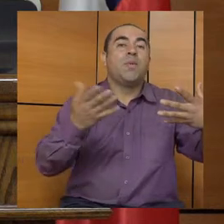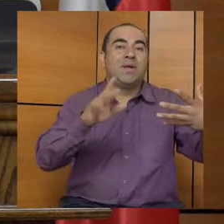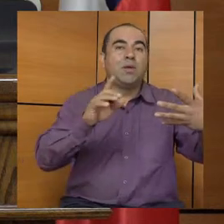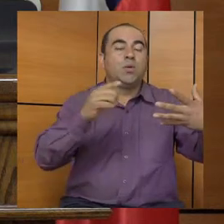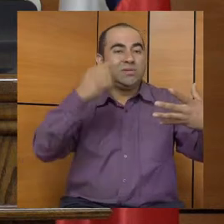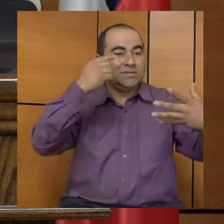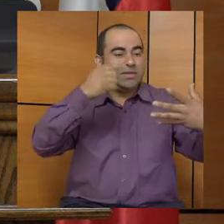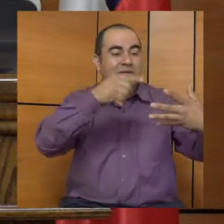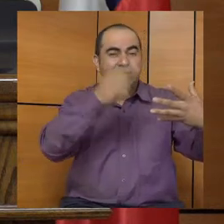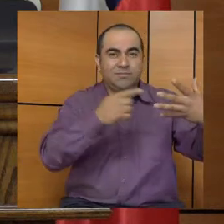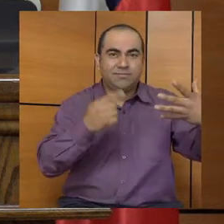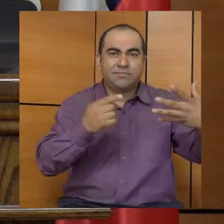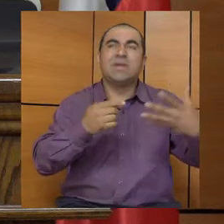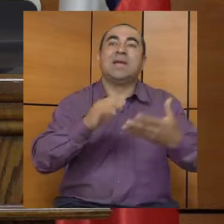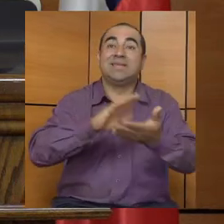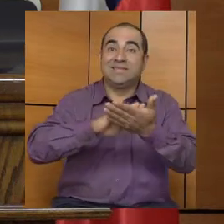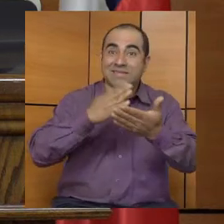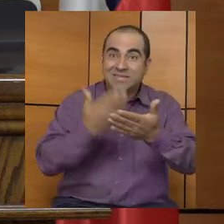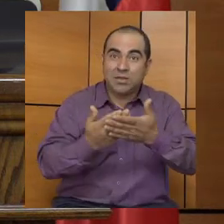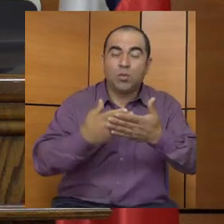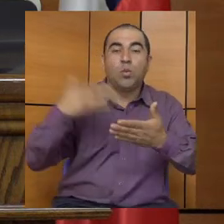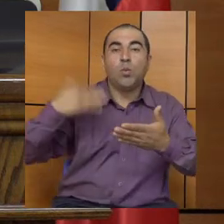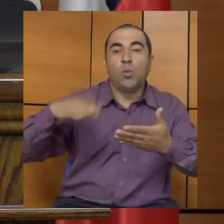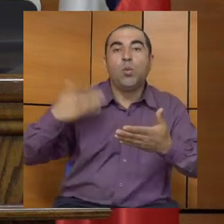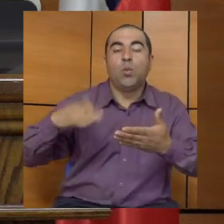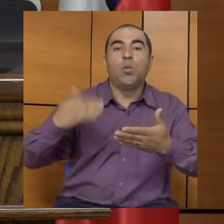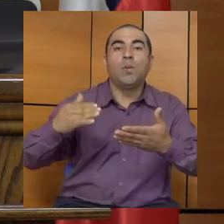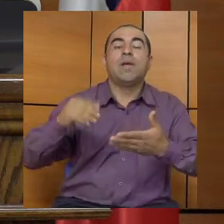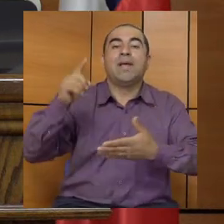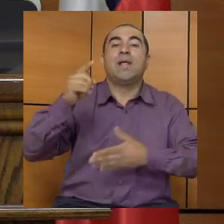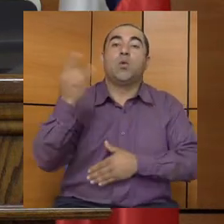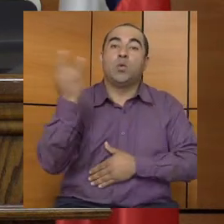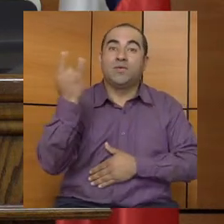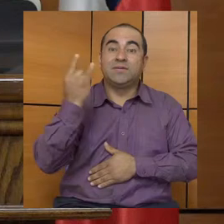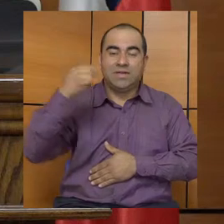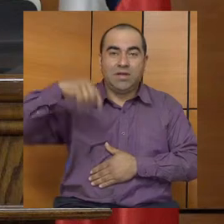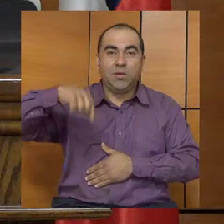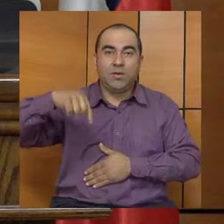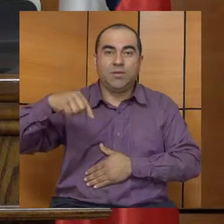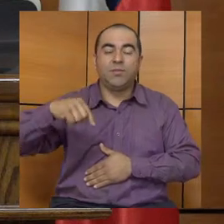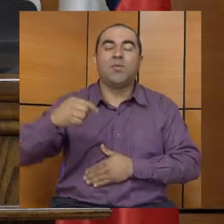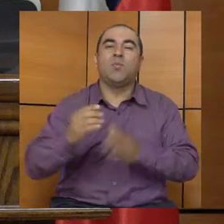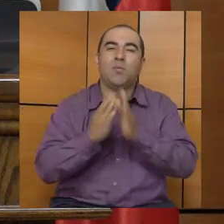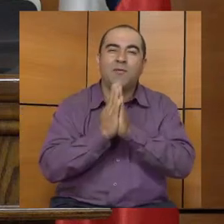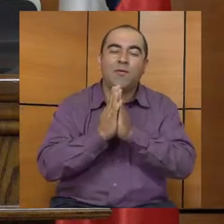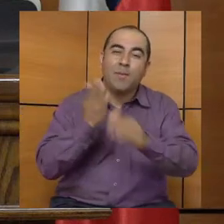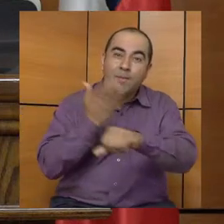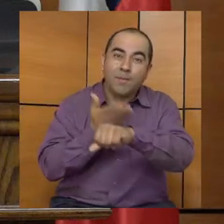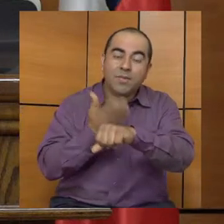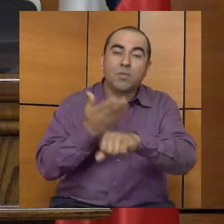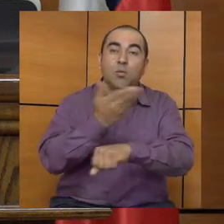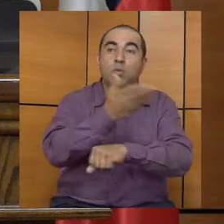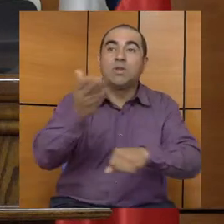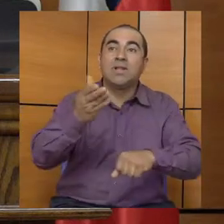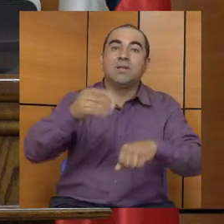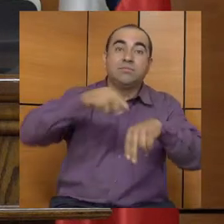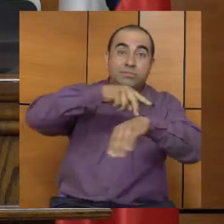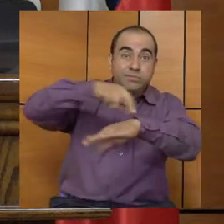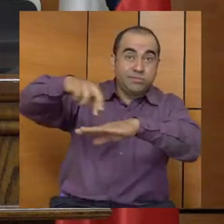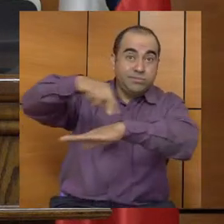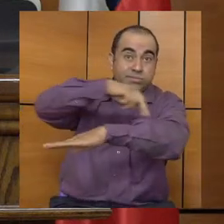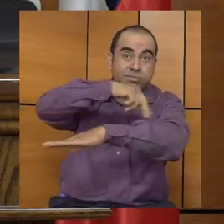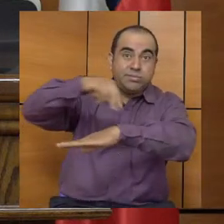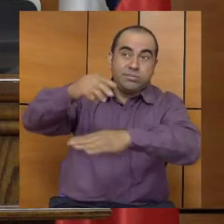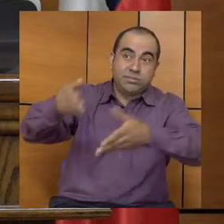protocolo sanitario preparado por el Área de Prevención de Riesgos de la Universidad. Le solicitamos respetar las vías de acceso y evacuación